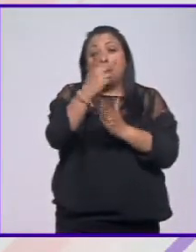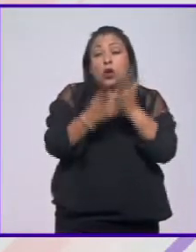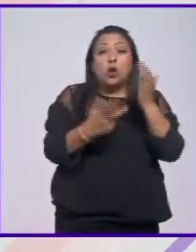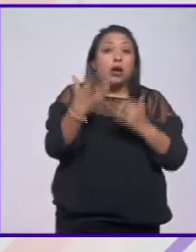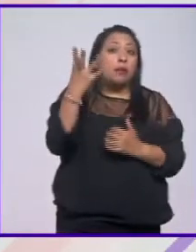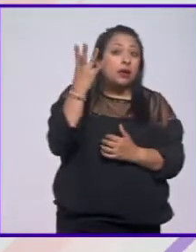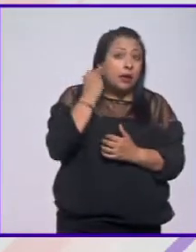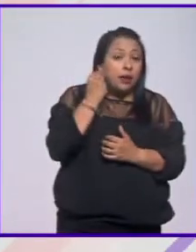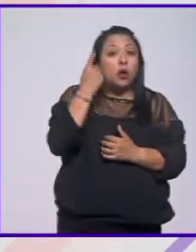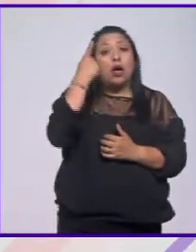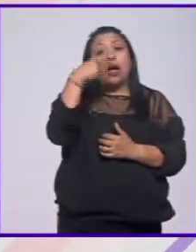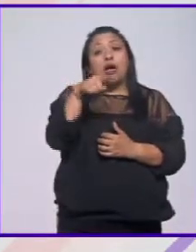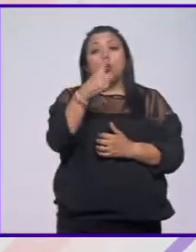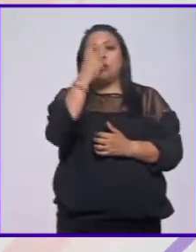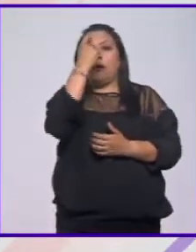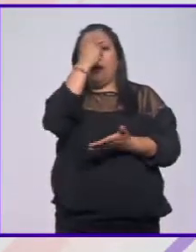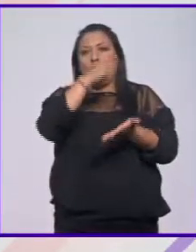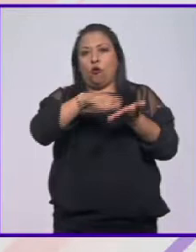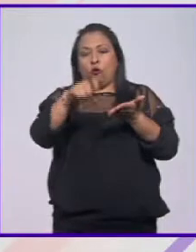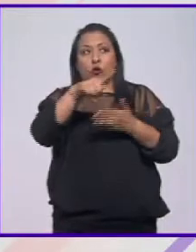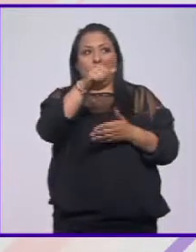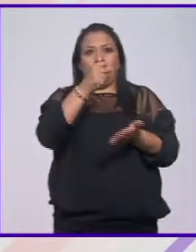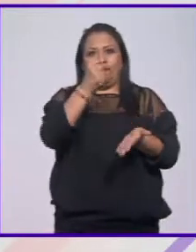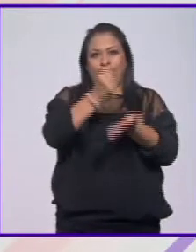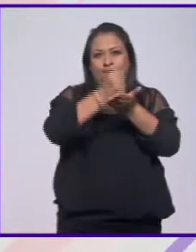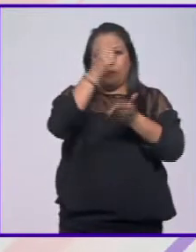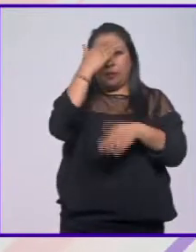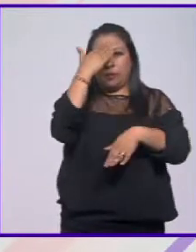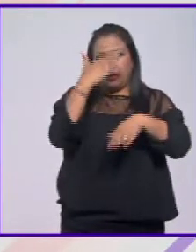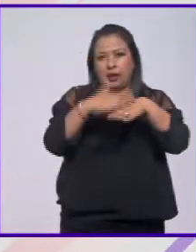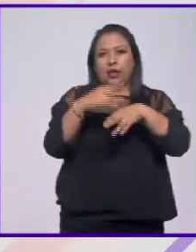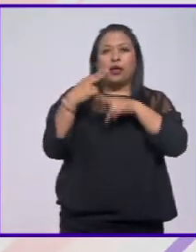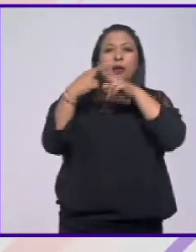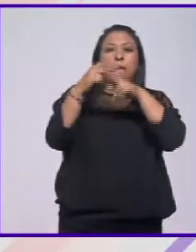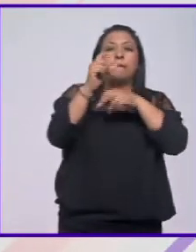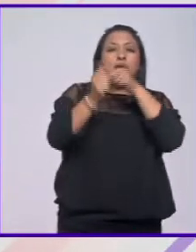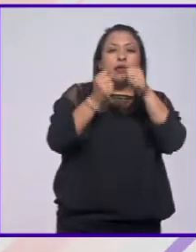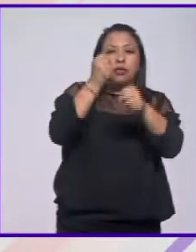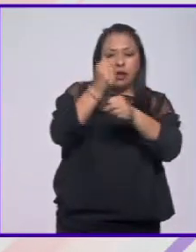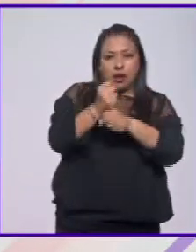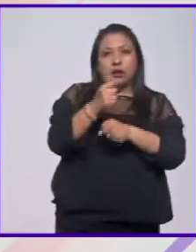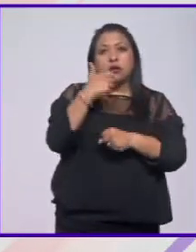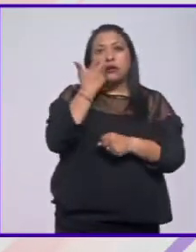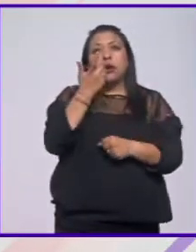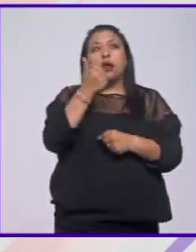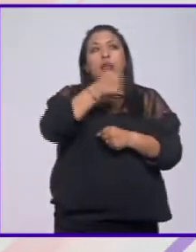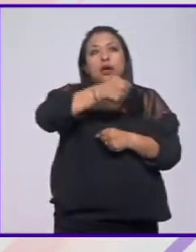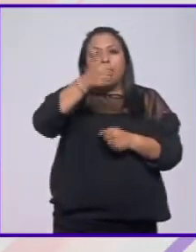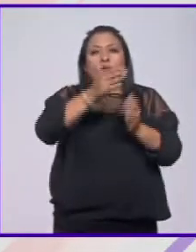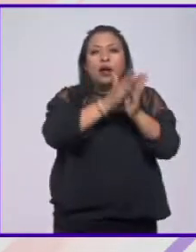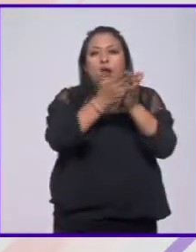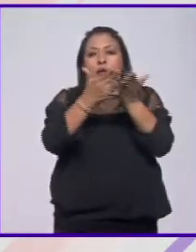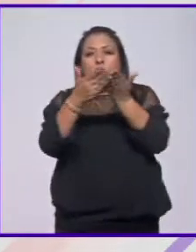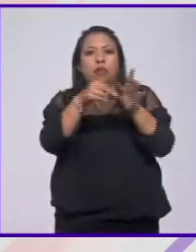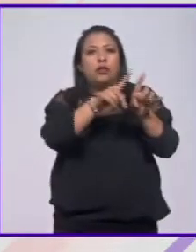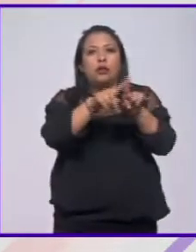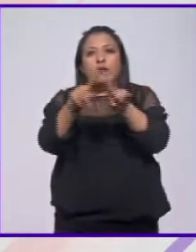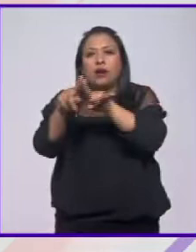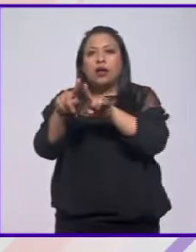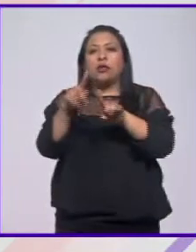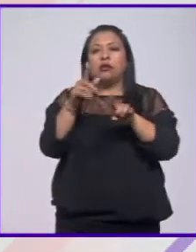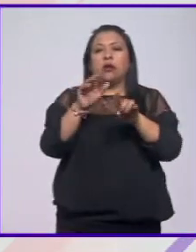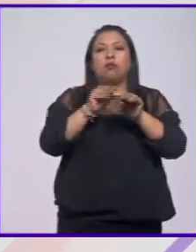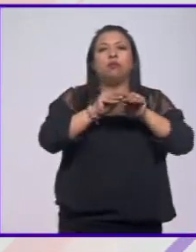radio a partir de un solo autor. La editorial que conmemora su 20º aniversario busca que cada uno de sus libros sea diferente de las